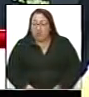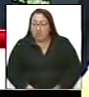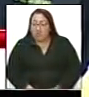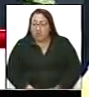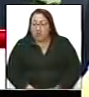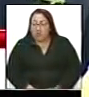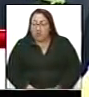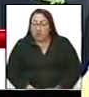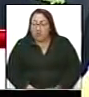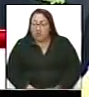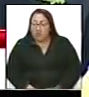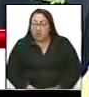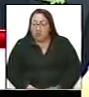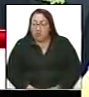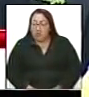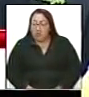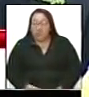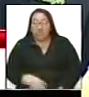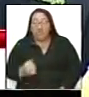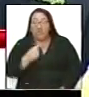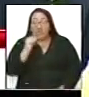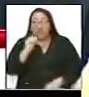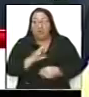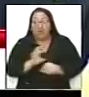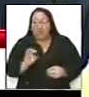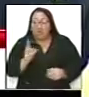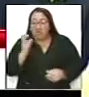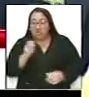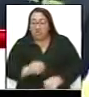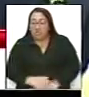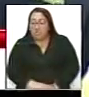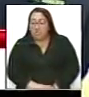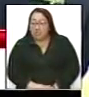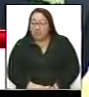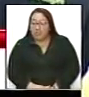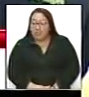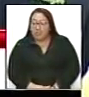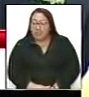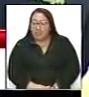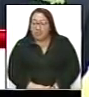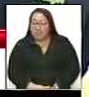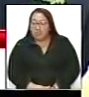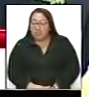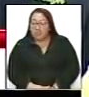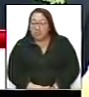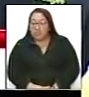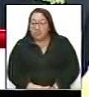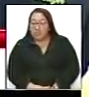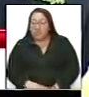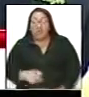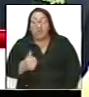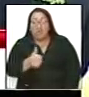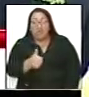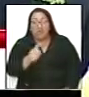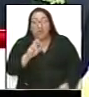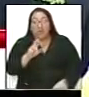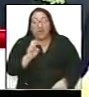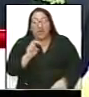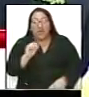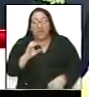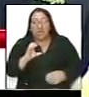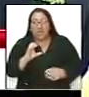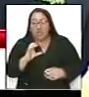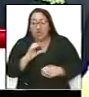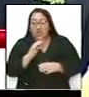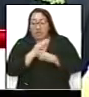Ahora, hay otro hecho muy cierto que no ha sido valorado y que no lo he escuchado entre ninguno de los colegas parlamentarios. La propia RENIEC restringe